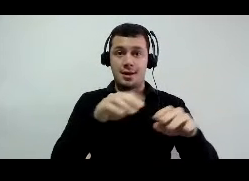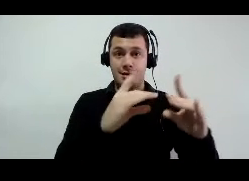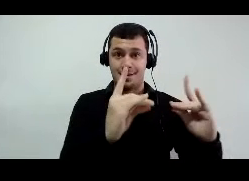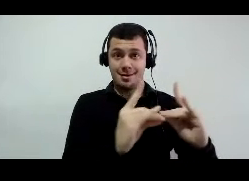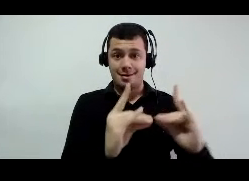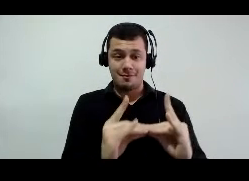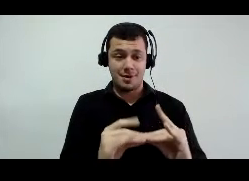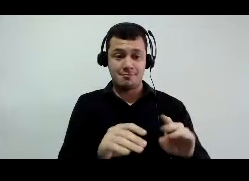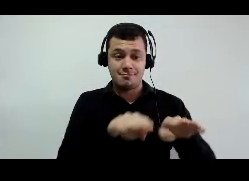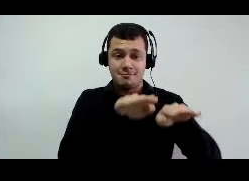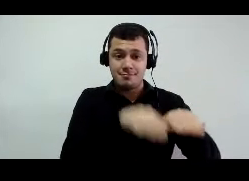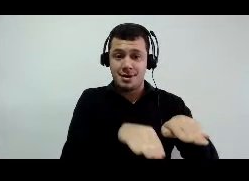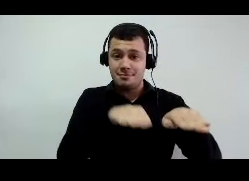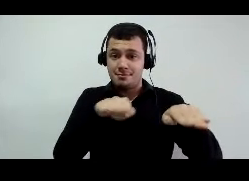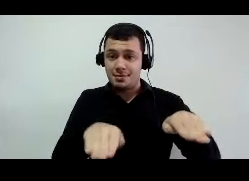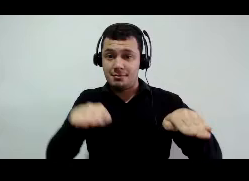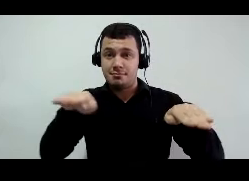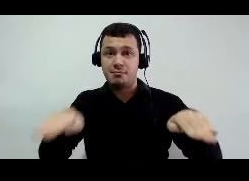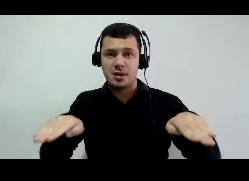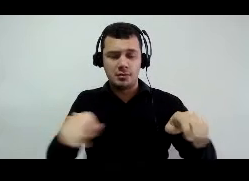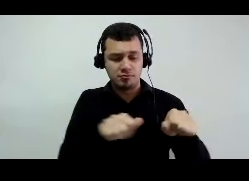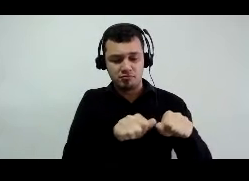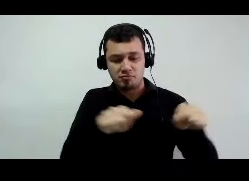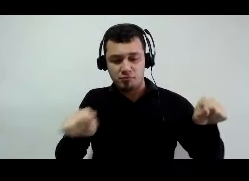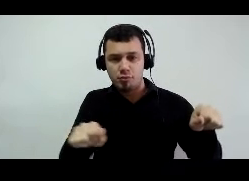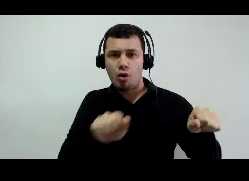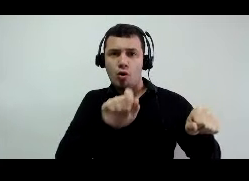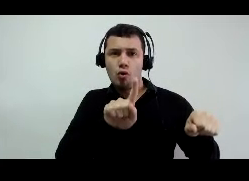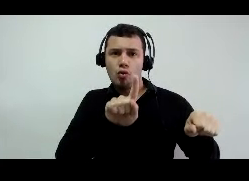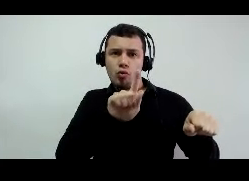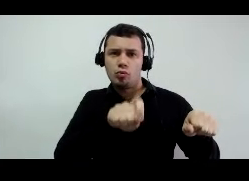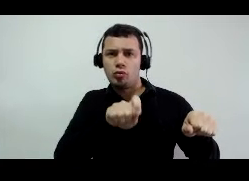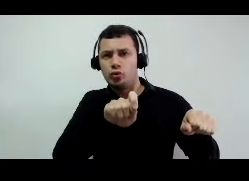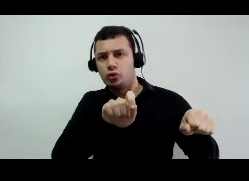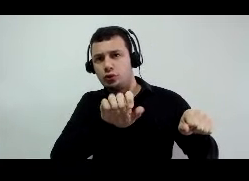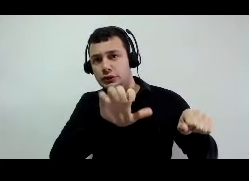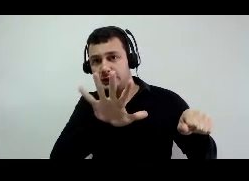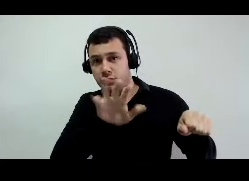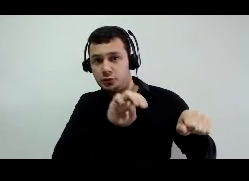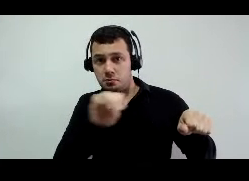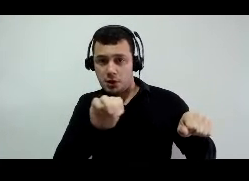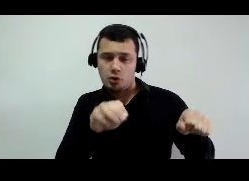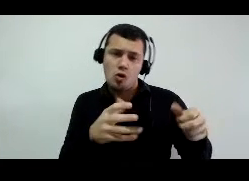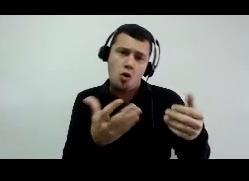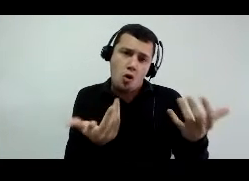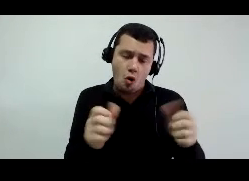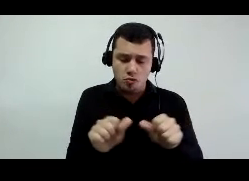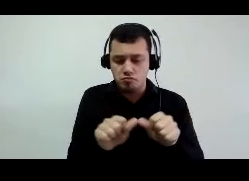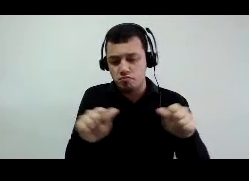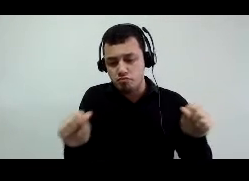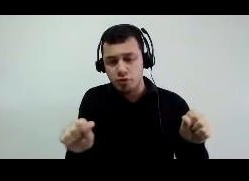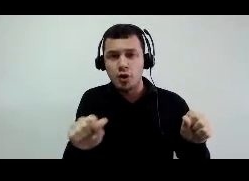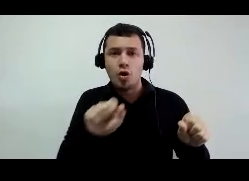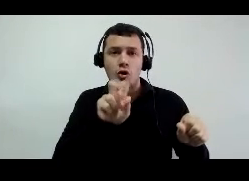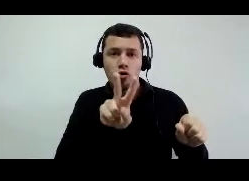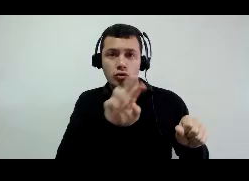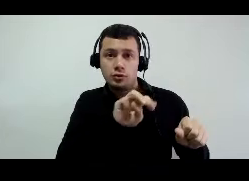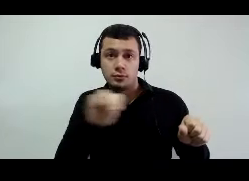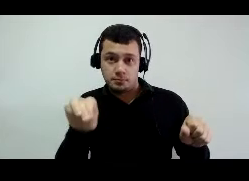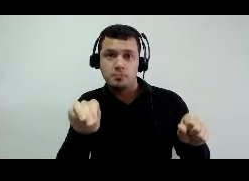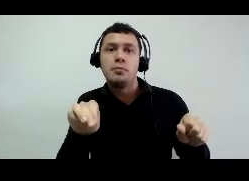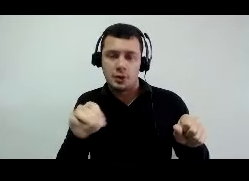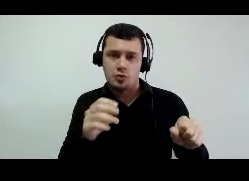aproximadamente 1.5 metros o 2 metros, si se puede, entre una cama y otra para poder conservar